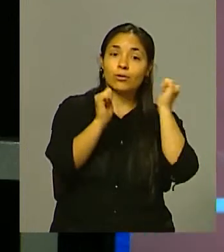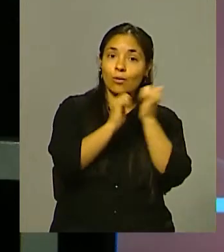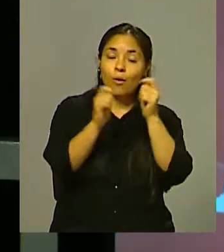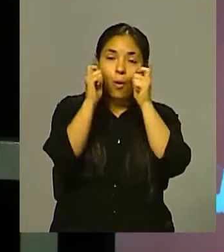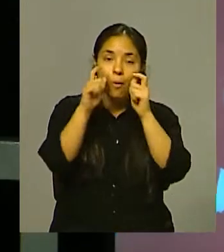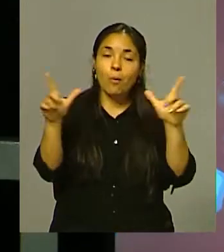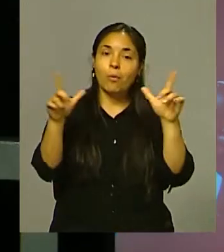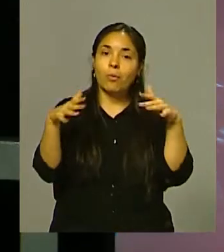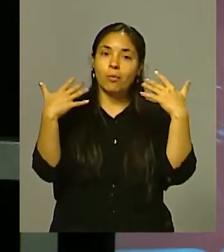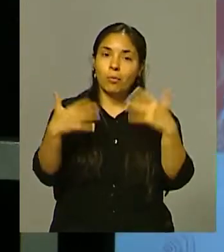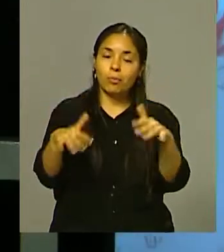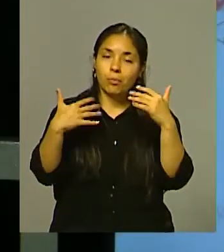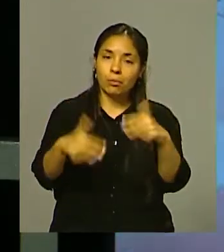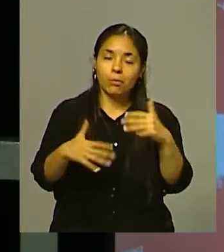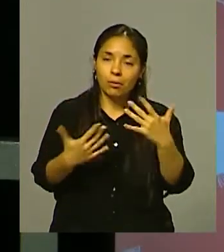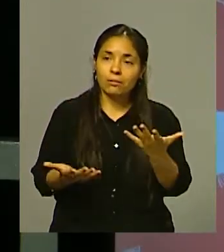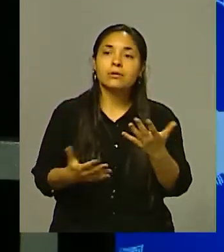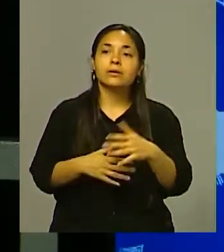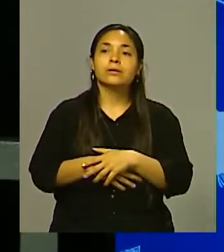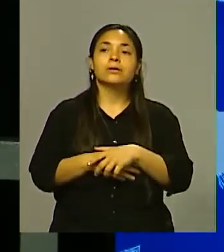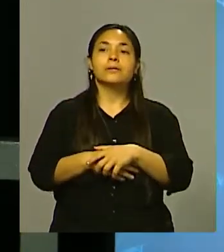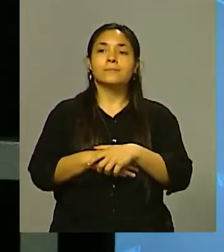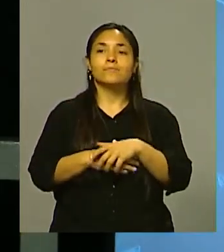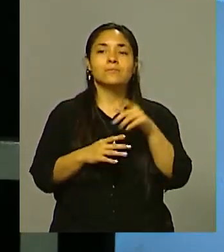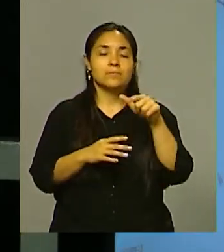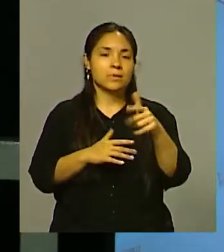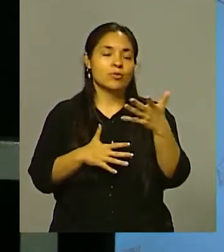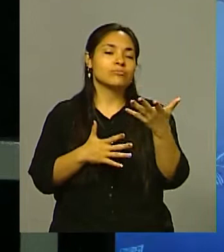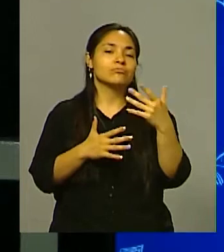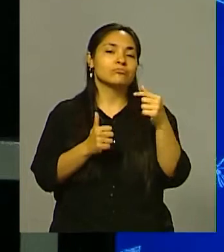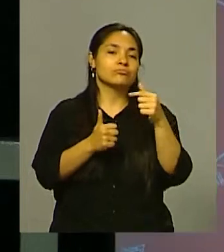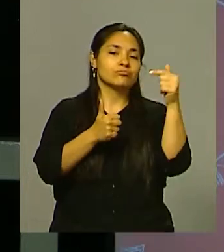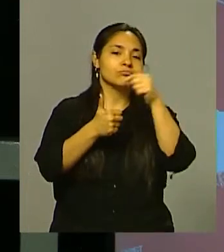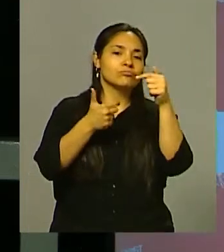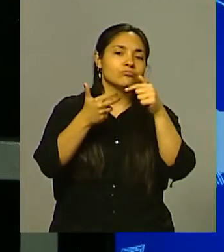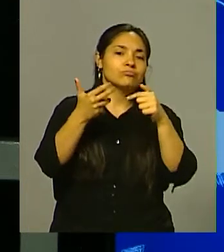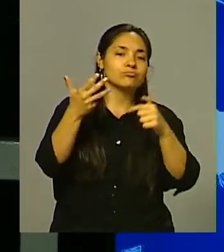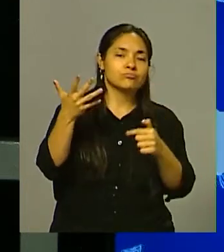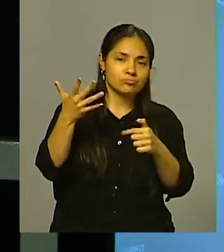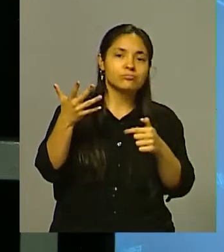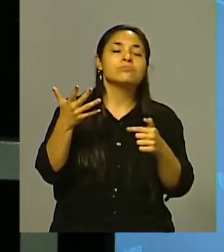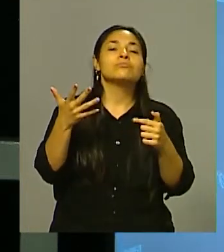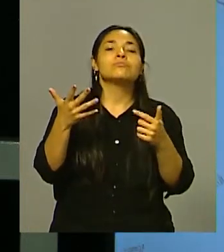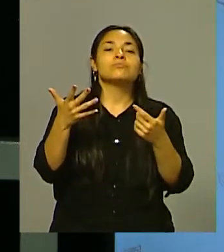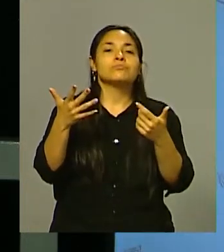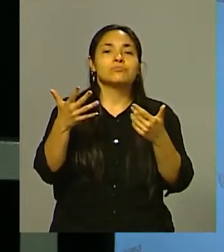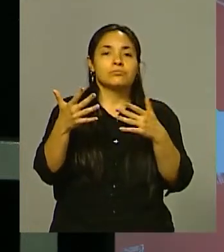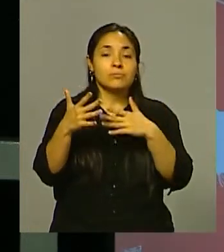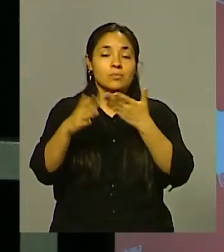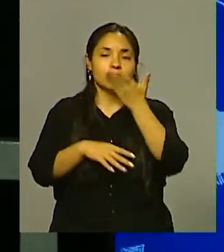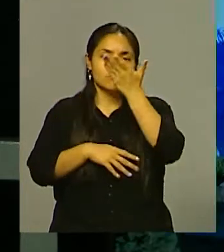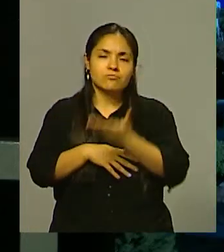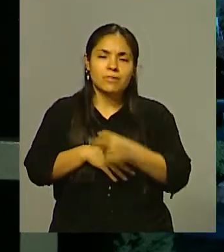increíble con una serie de condicionantes que hacen de César